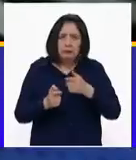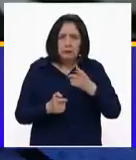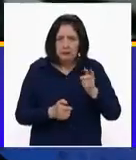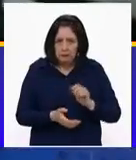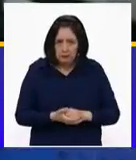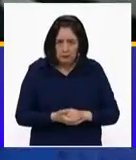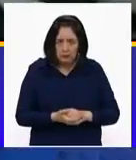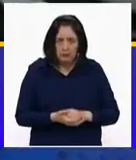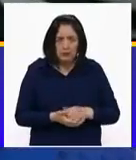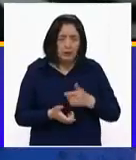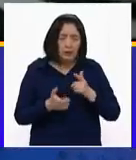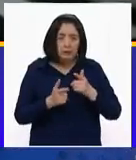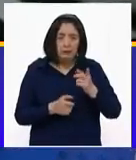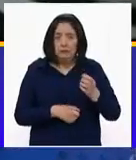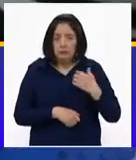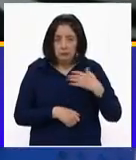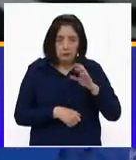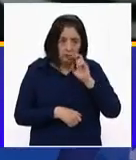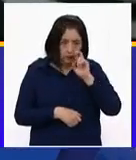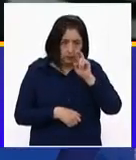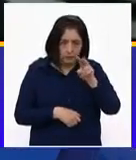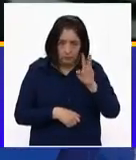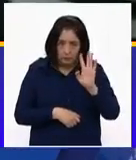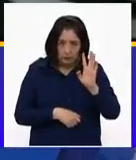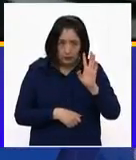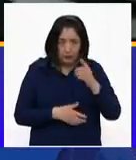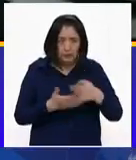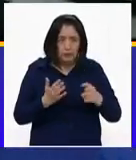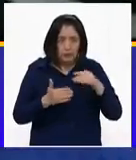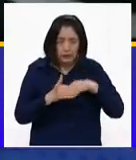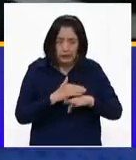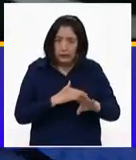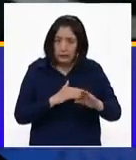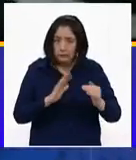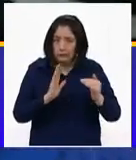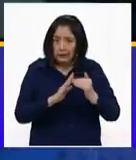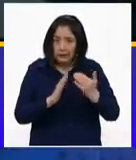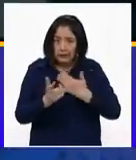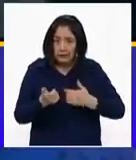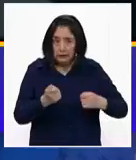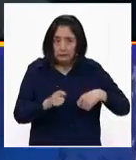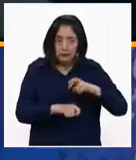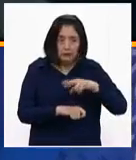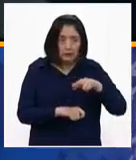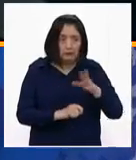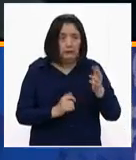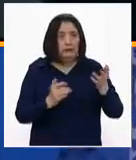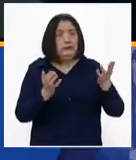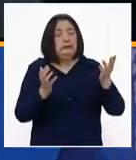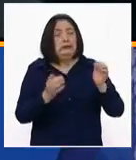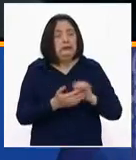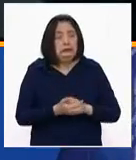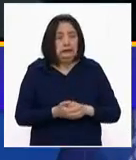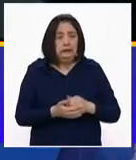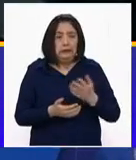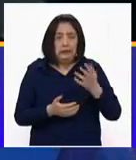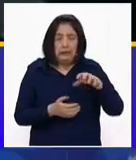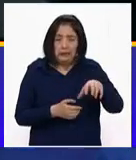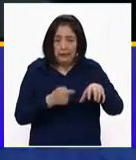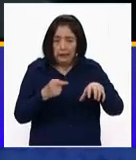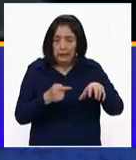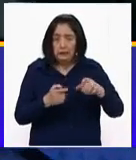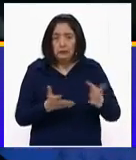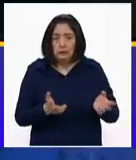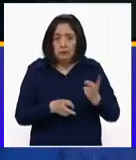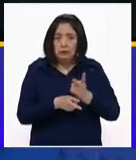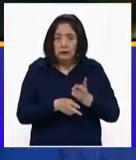evidentemente ebrio, según lo que se puede ver en las imágenes, en el gobierno regional. Es decir, en la institución donde tú